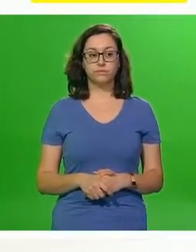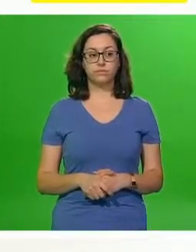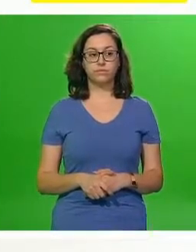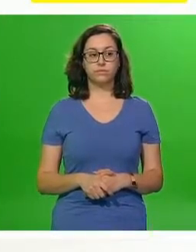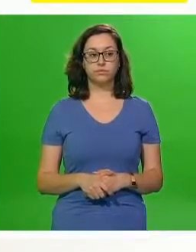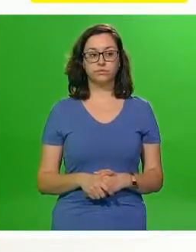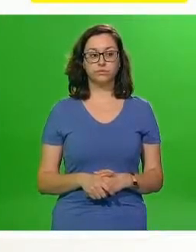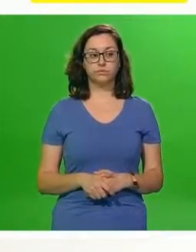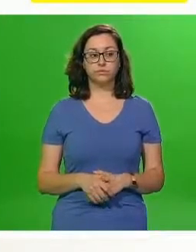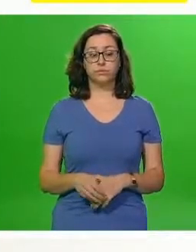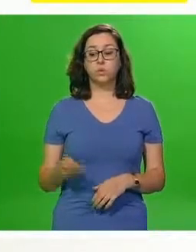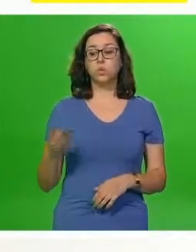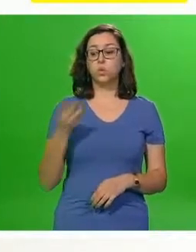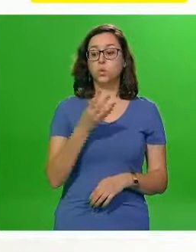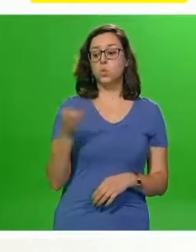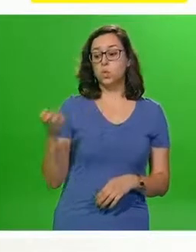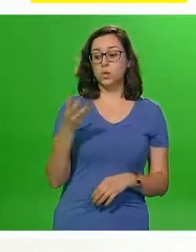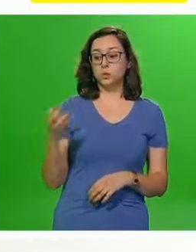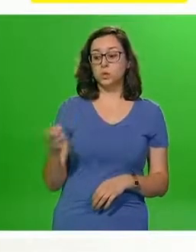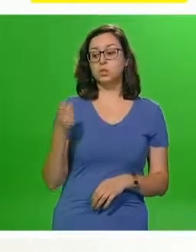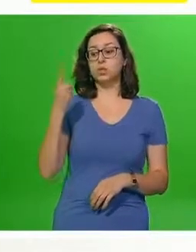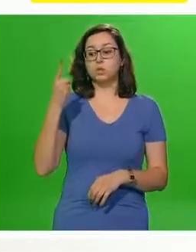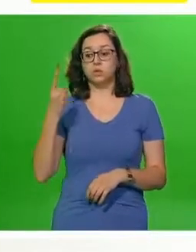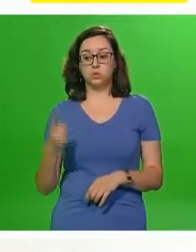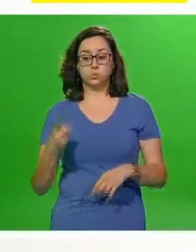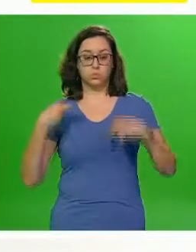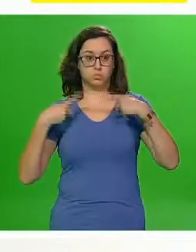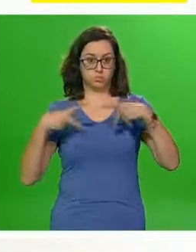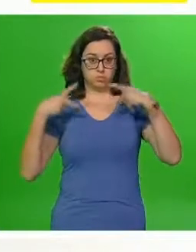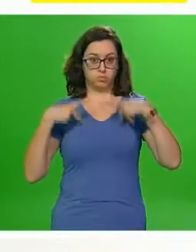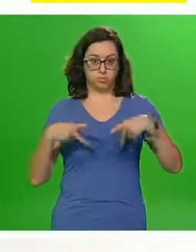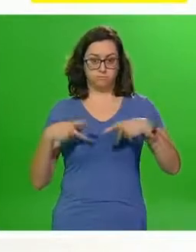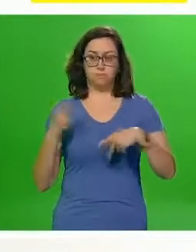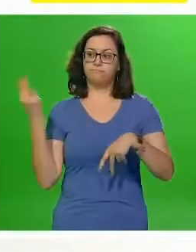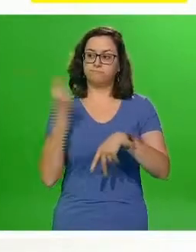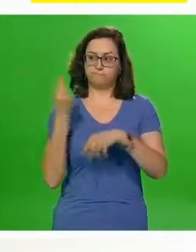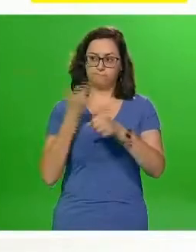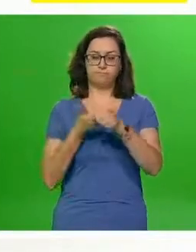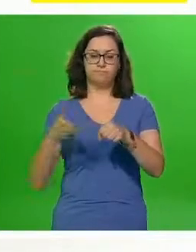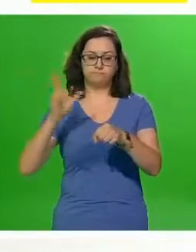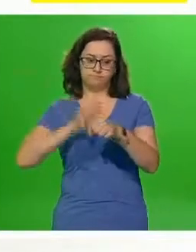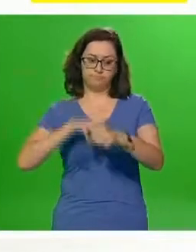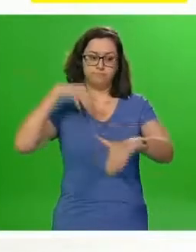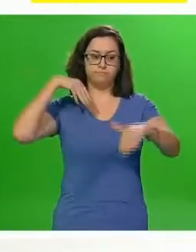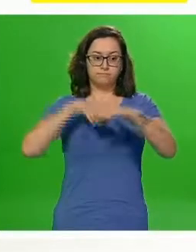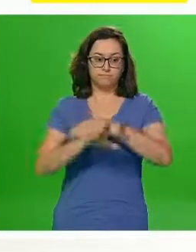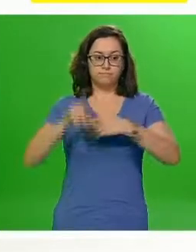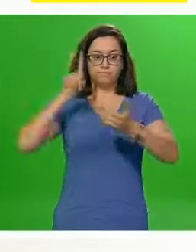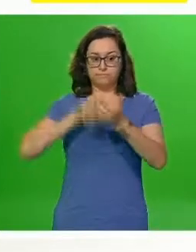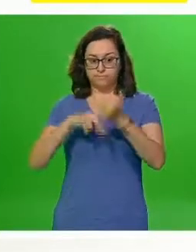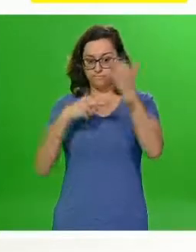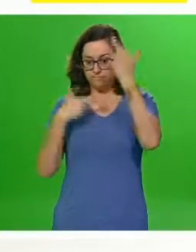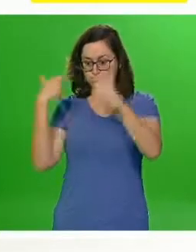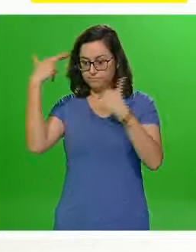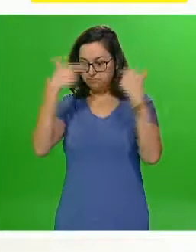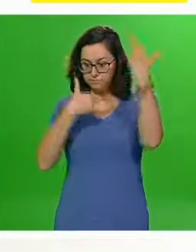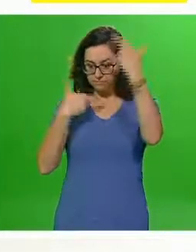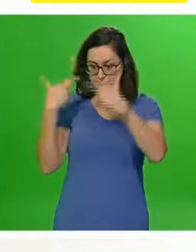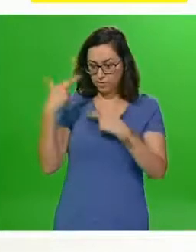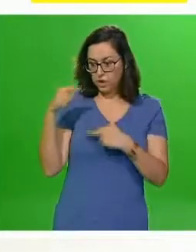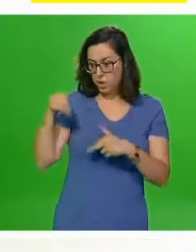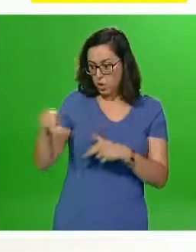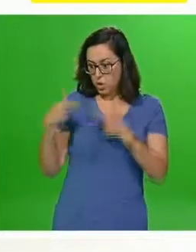Estos 401 casos han requerido hospitalización, mayor estudio, y tenemos un grupo de expertos a